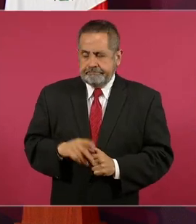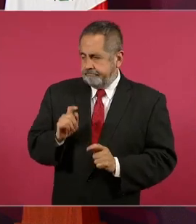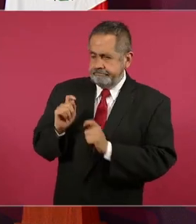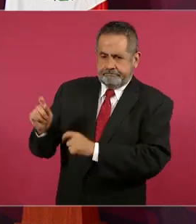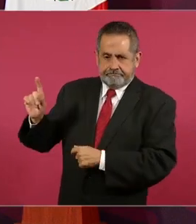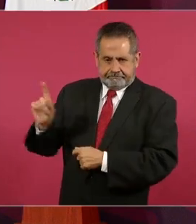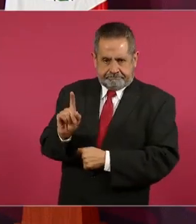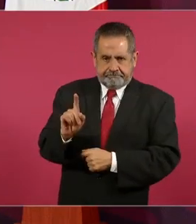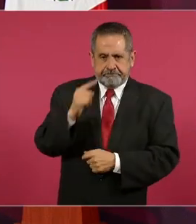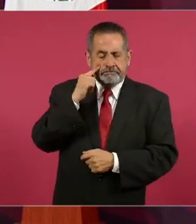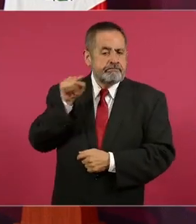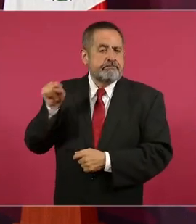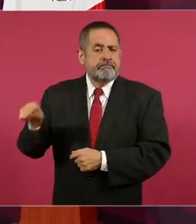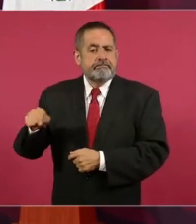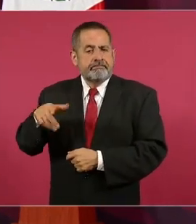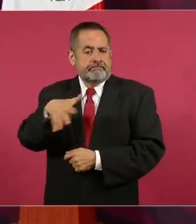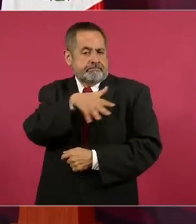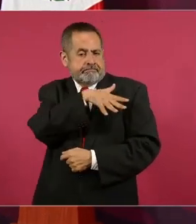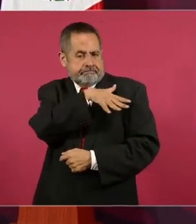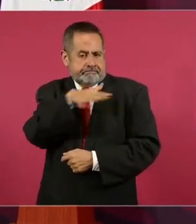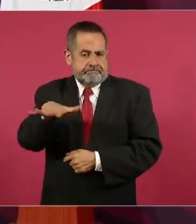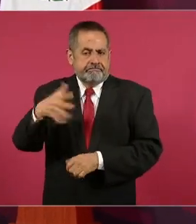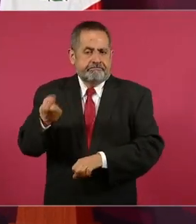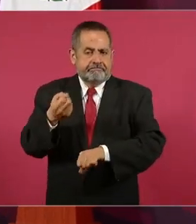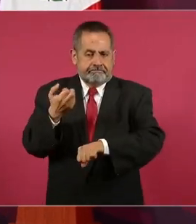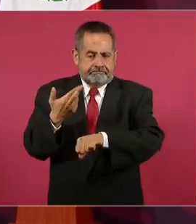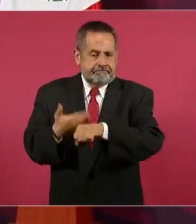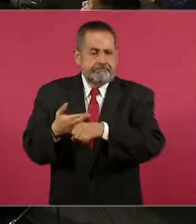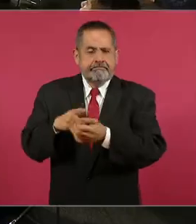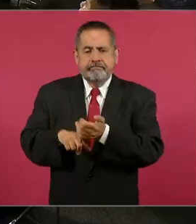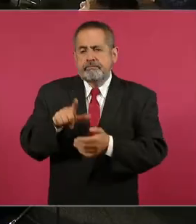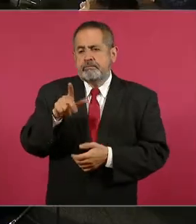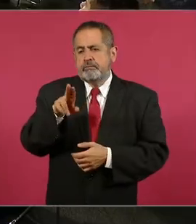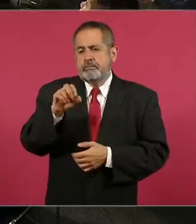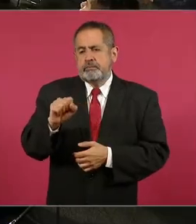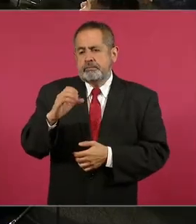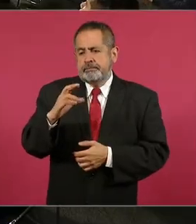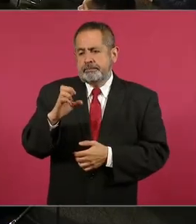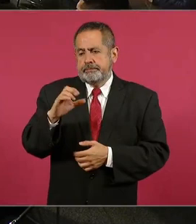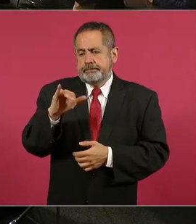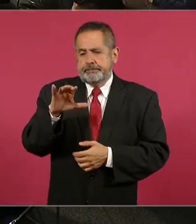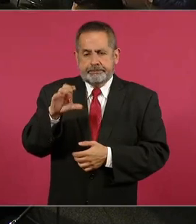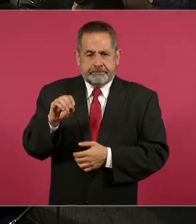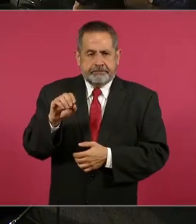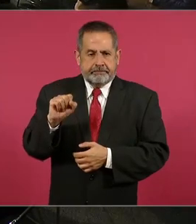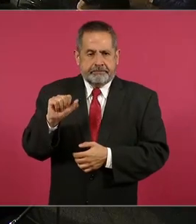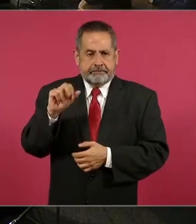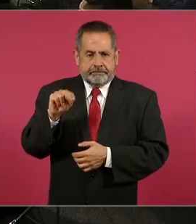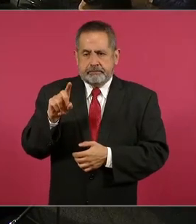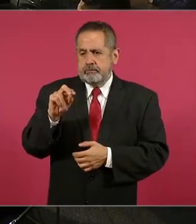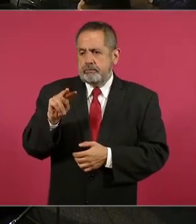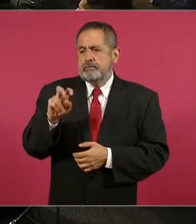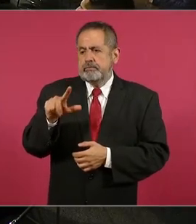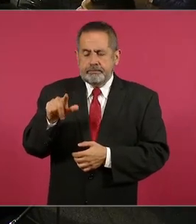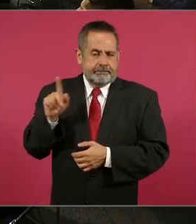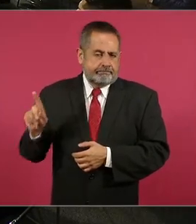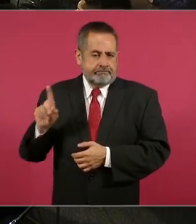palabra al general secretario Luis Crescencio Sandoval González para que él